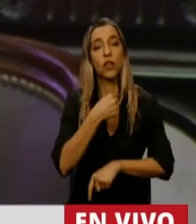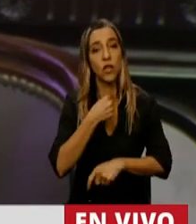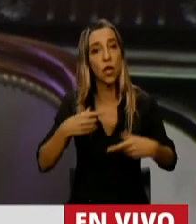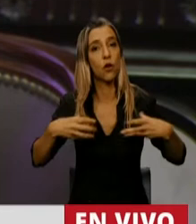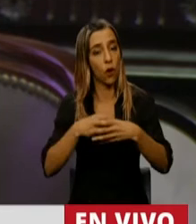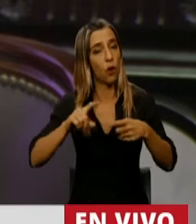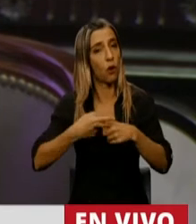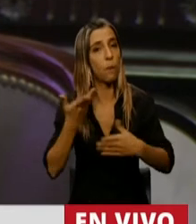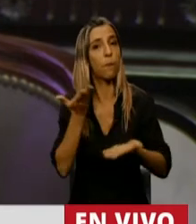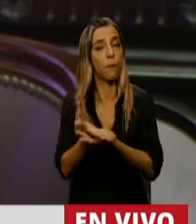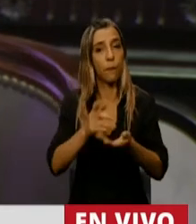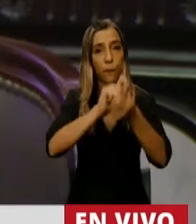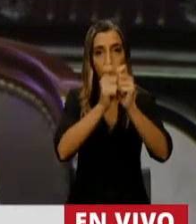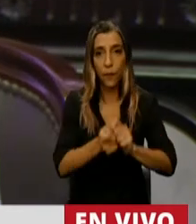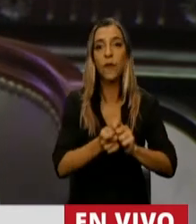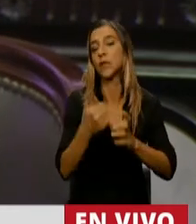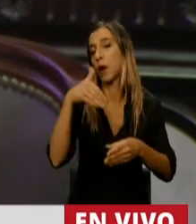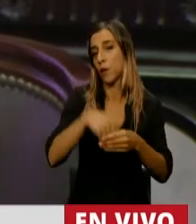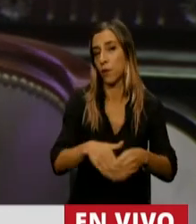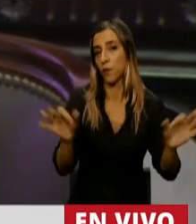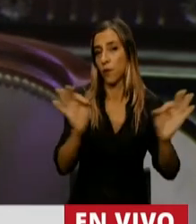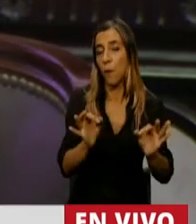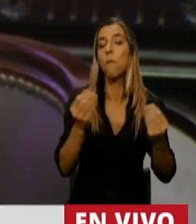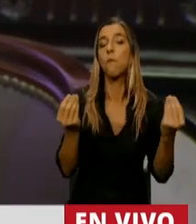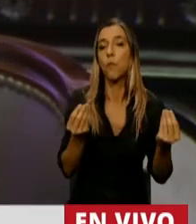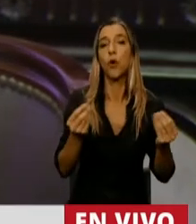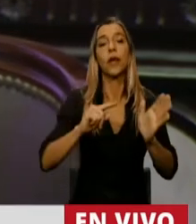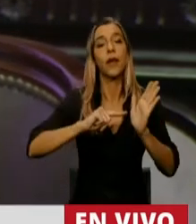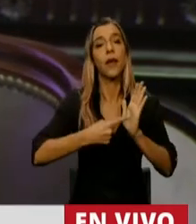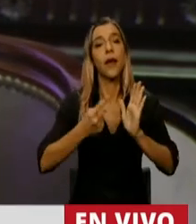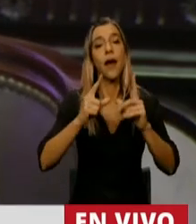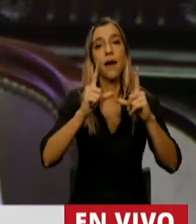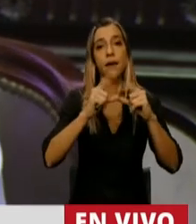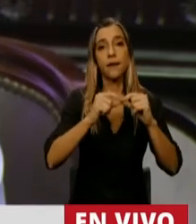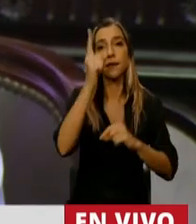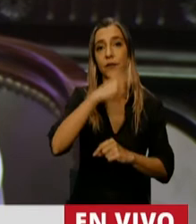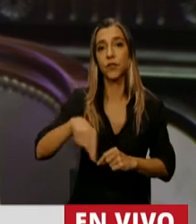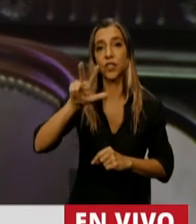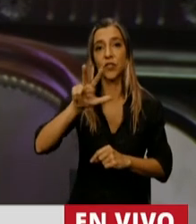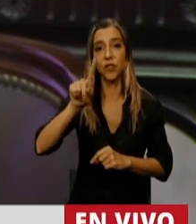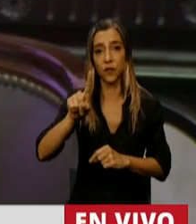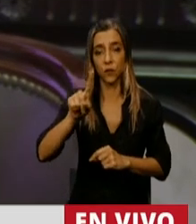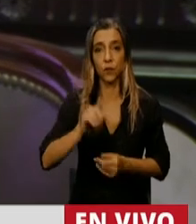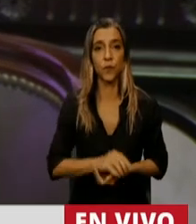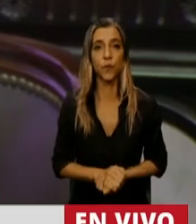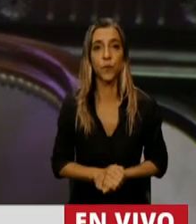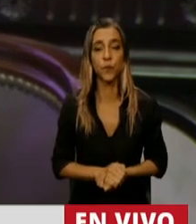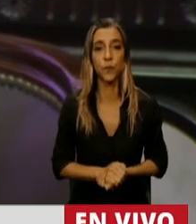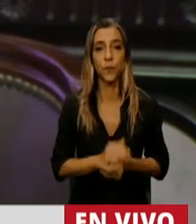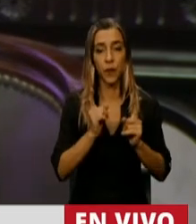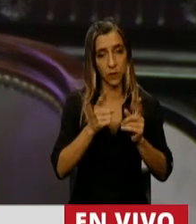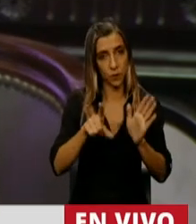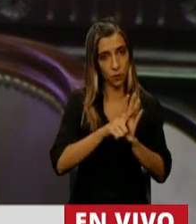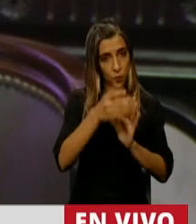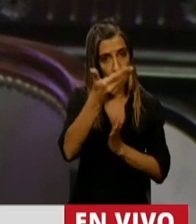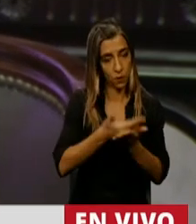la decisión de abstenerse, porque lo que está pasando es que en el artículo 131 de esta ley